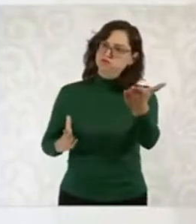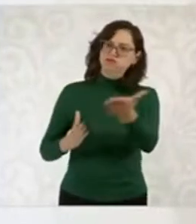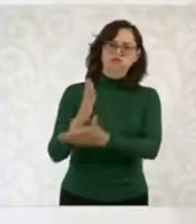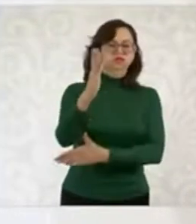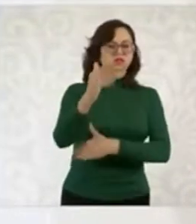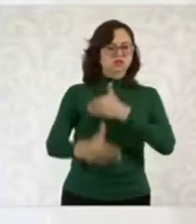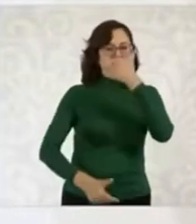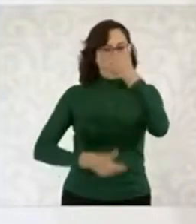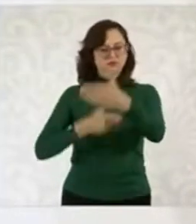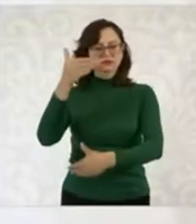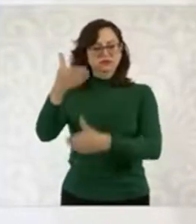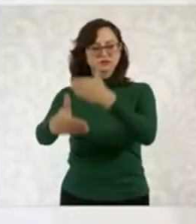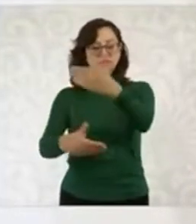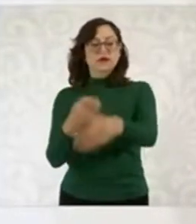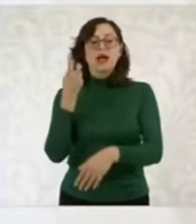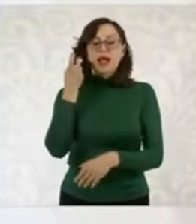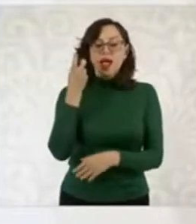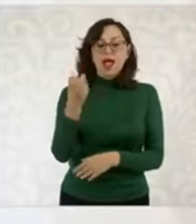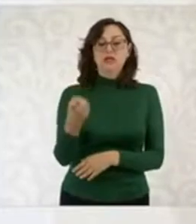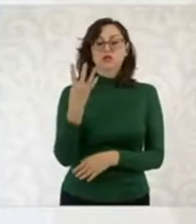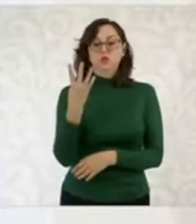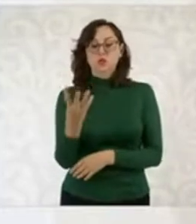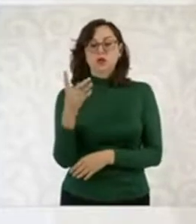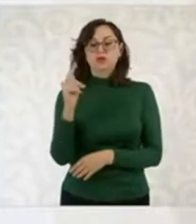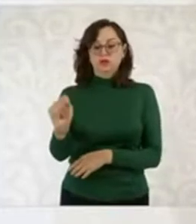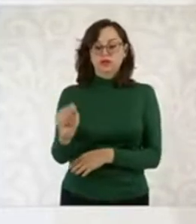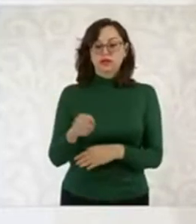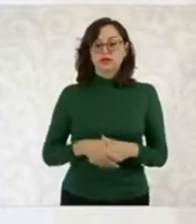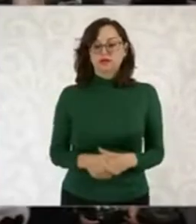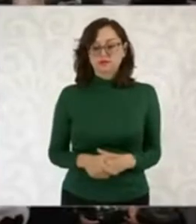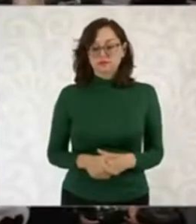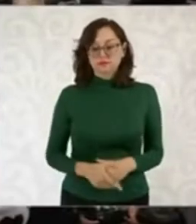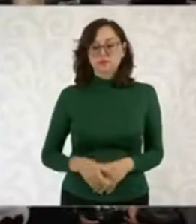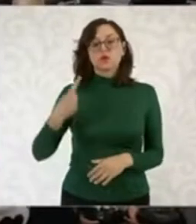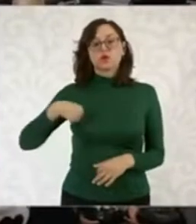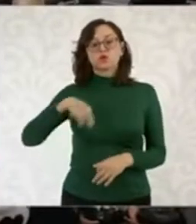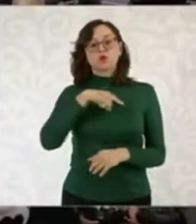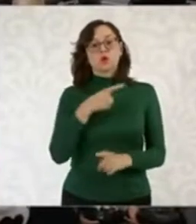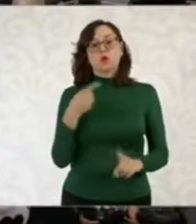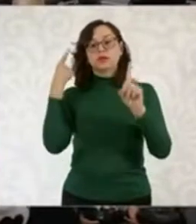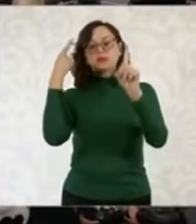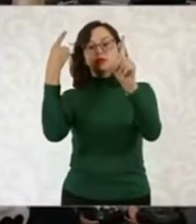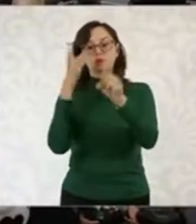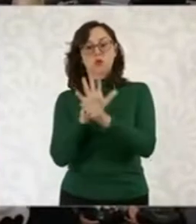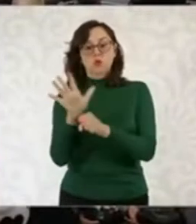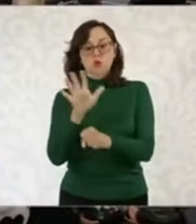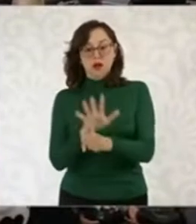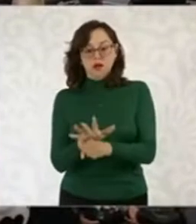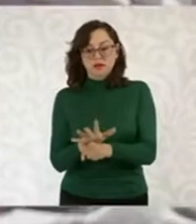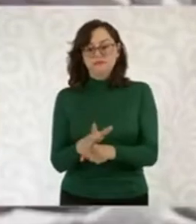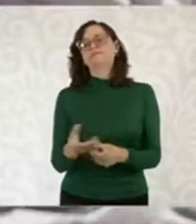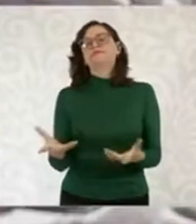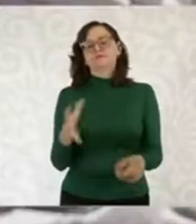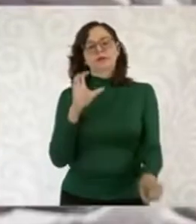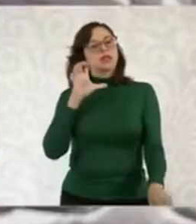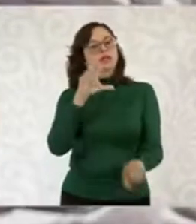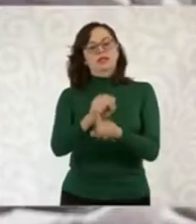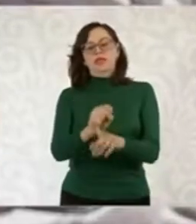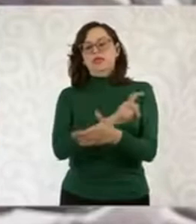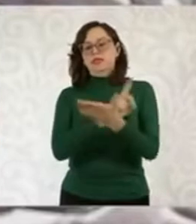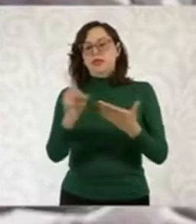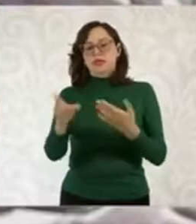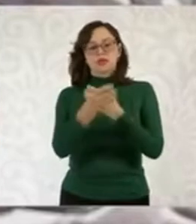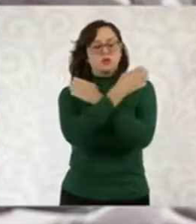México. Nuestro objetivo es alcanzar todos los derechos, el derecho a la educación, que